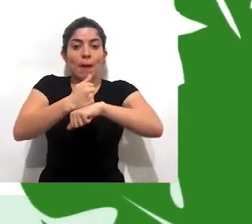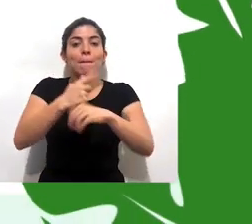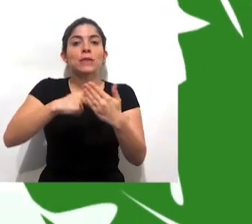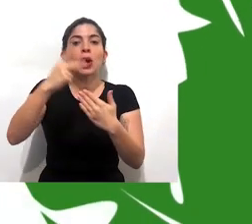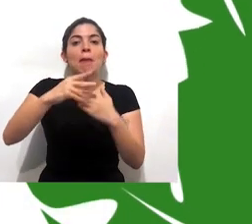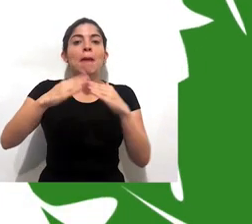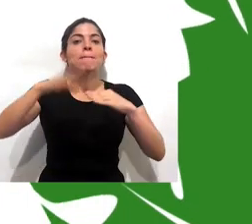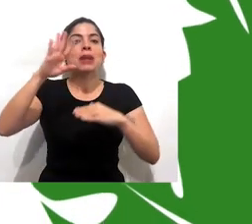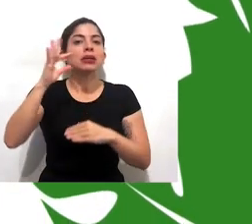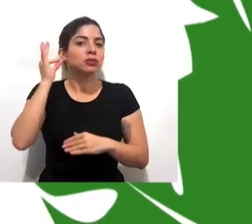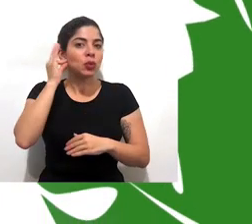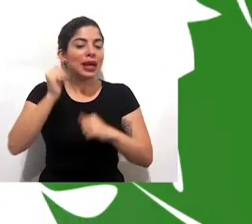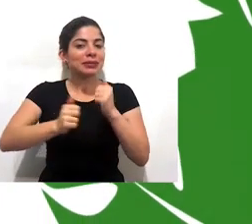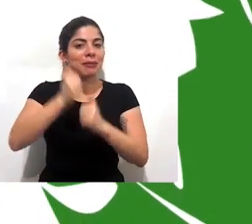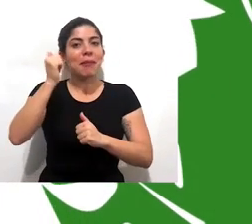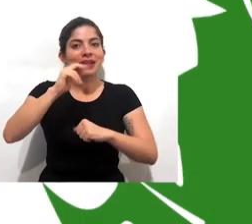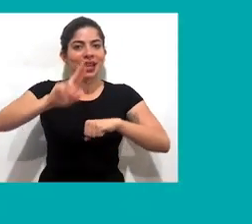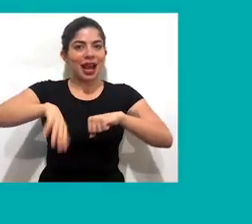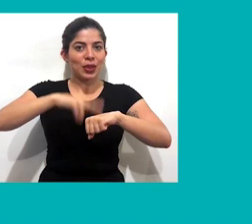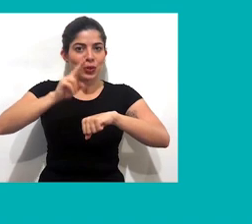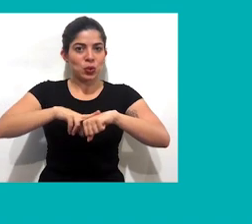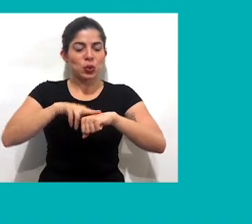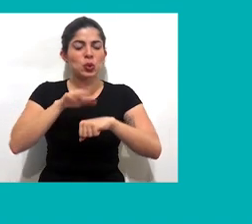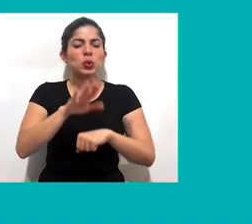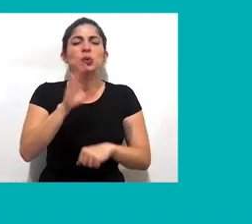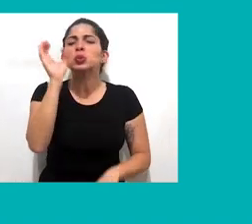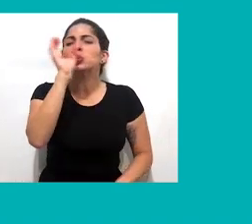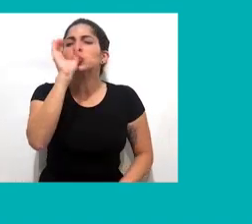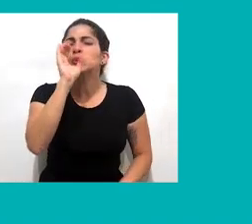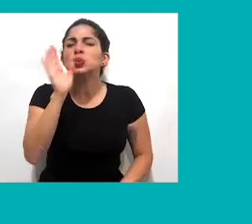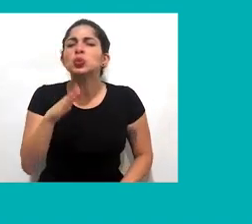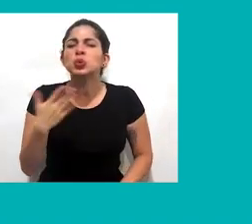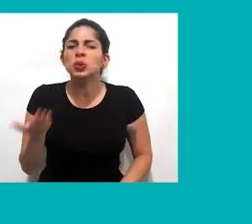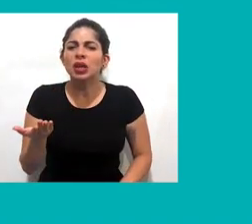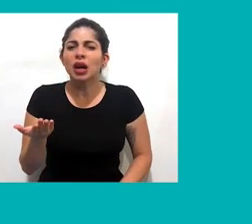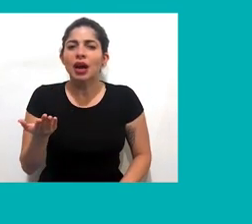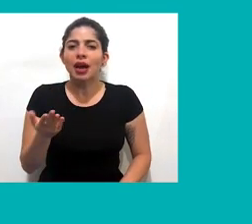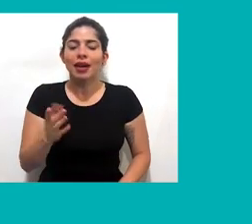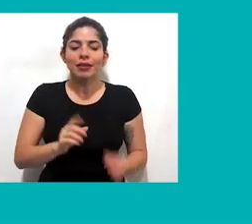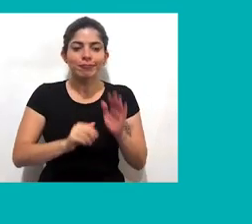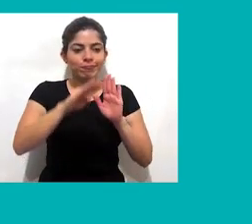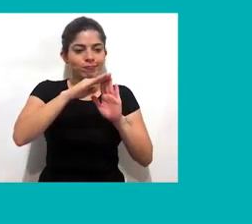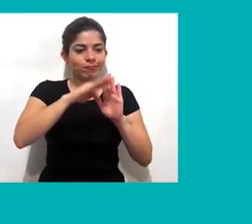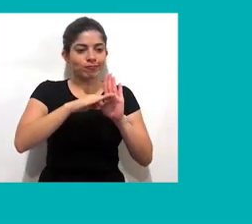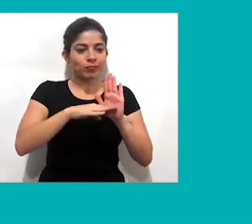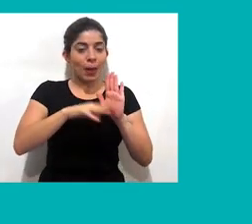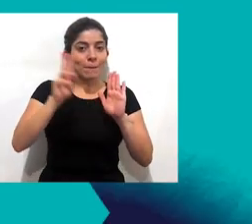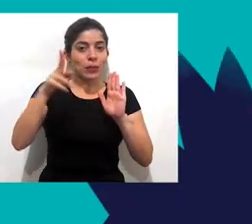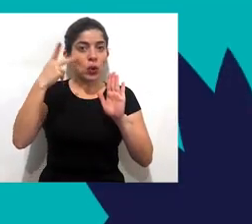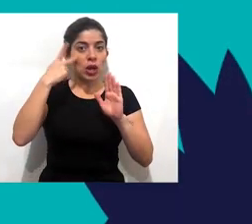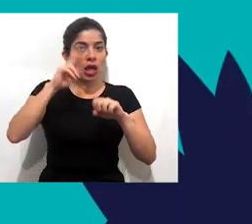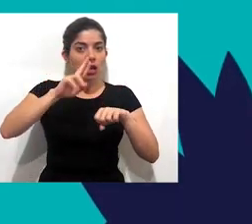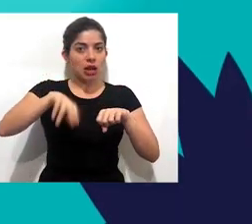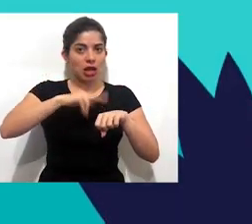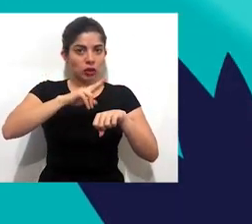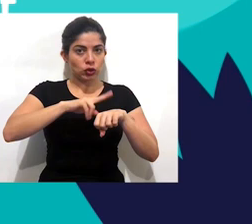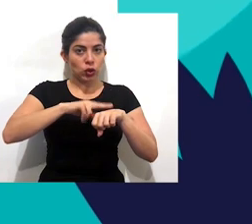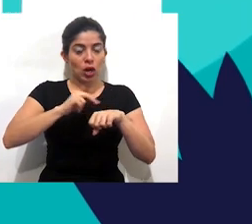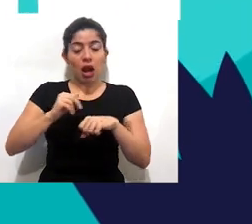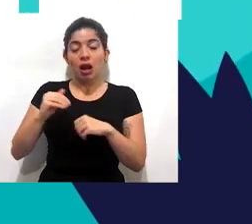programa Más Mujeres, Más Natura, el cual busca desarrollar el marco de política